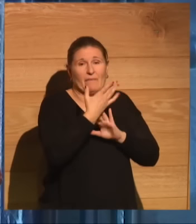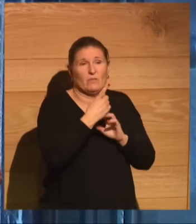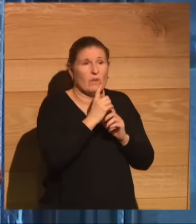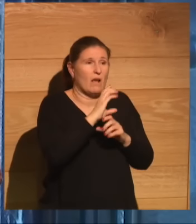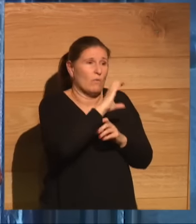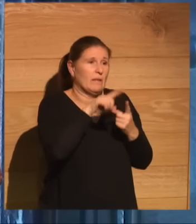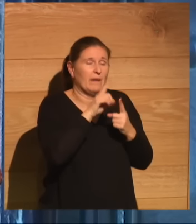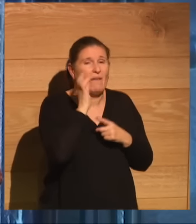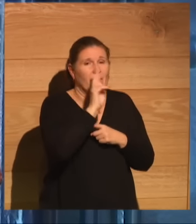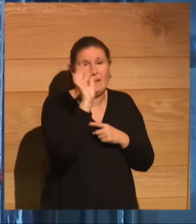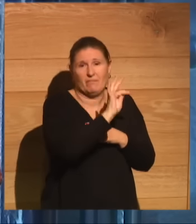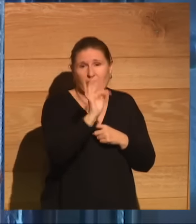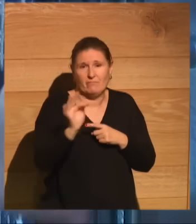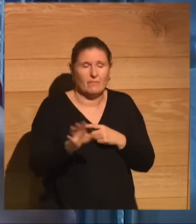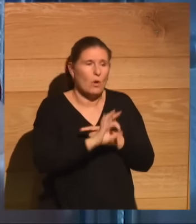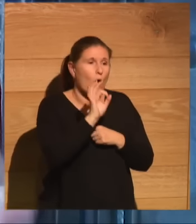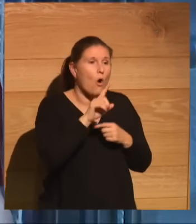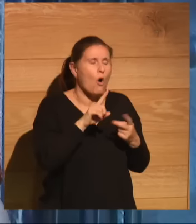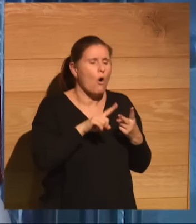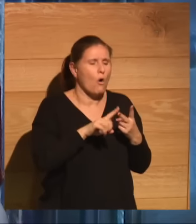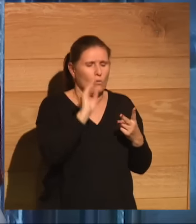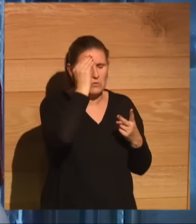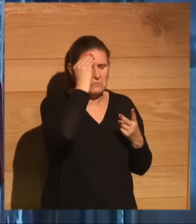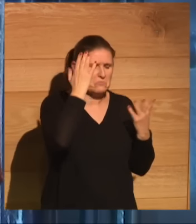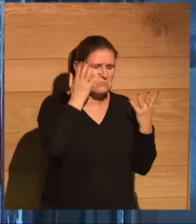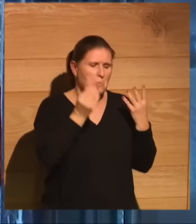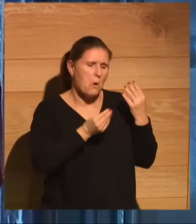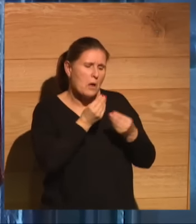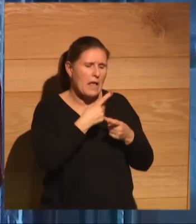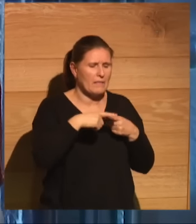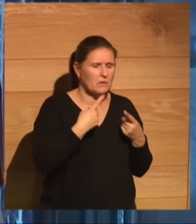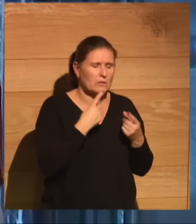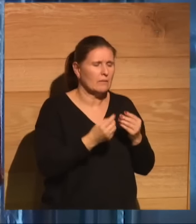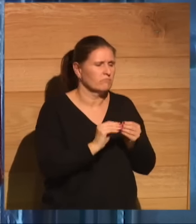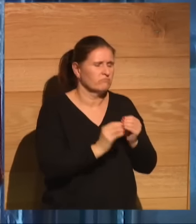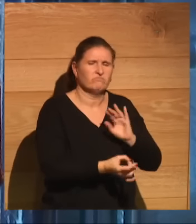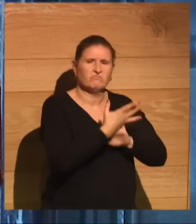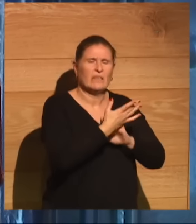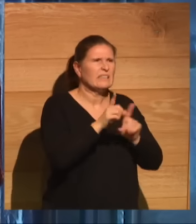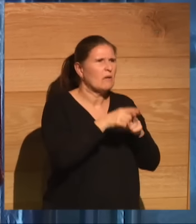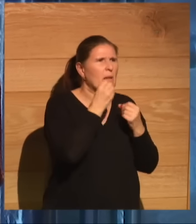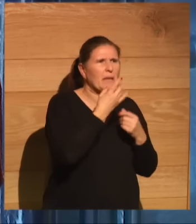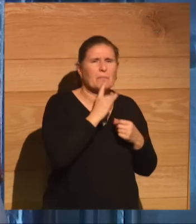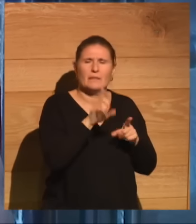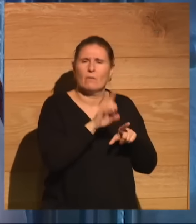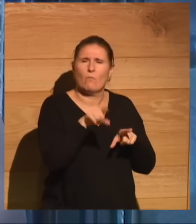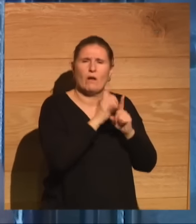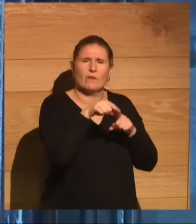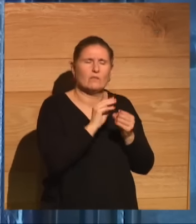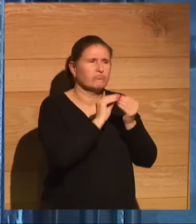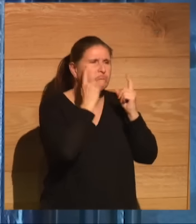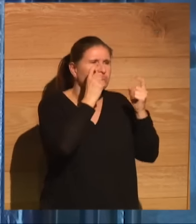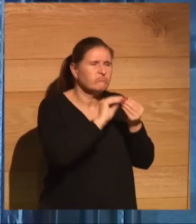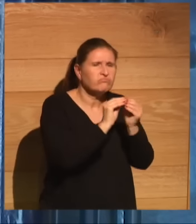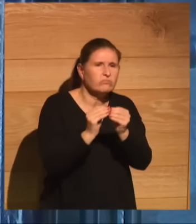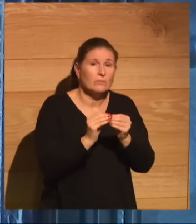en su defecto, decides, voy a hacer algo, voy a hacer cosas, salga mal o bien, pero lo voy a intentar. Él se pone a escribir, se pone a dibujar,